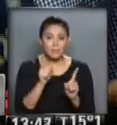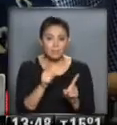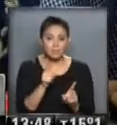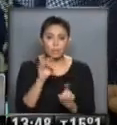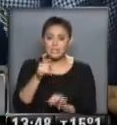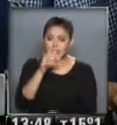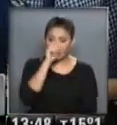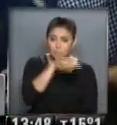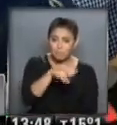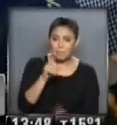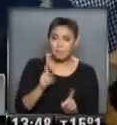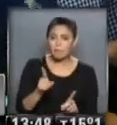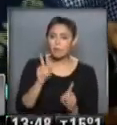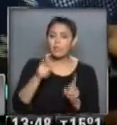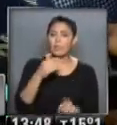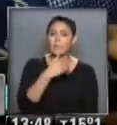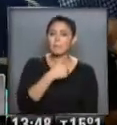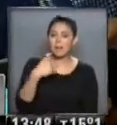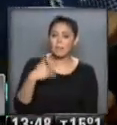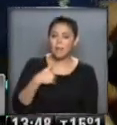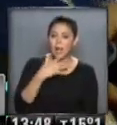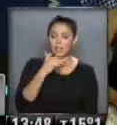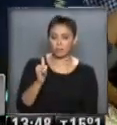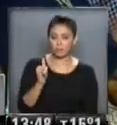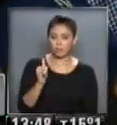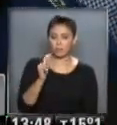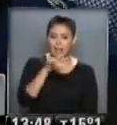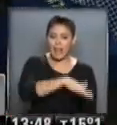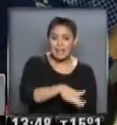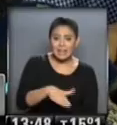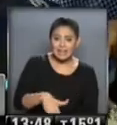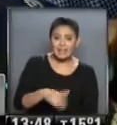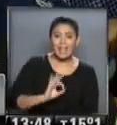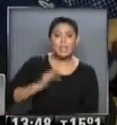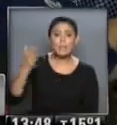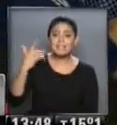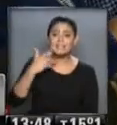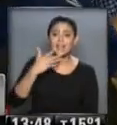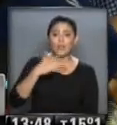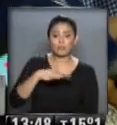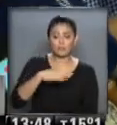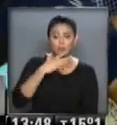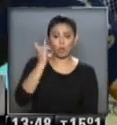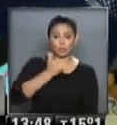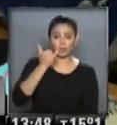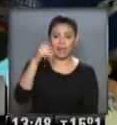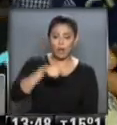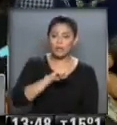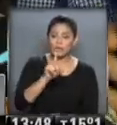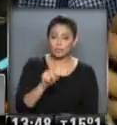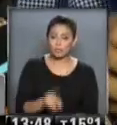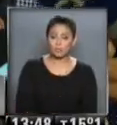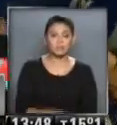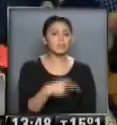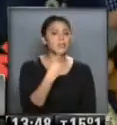y hay denuncias de mamás de que tenés que hablaron del año pasado o sea que esto no viene de ahora